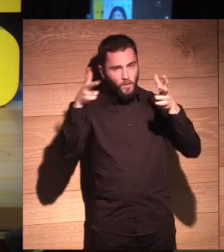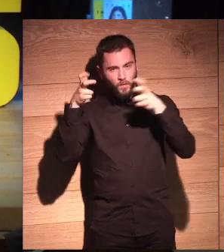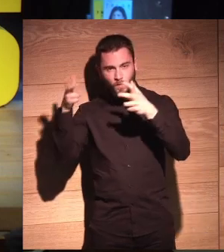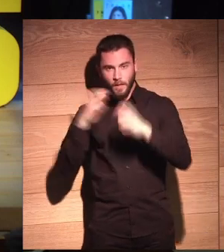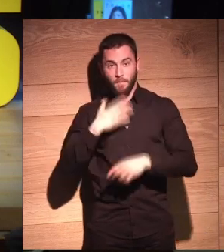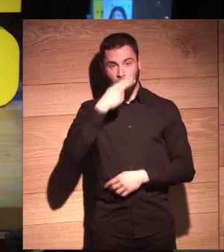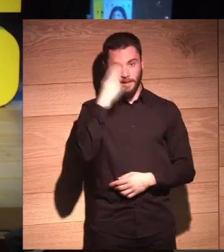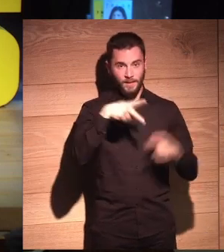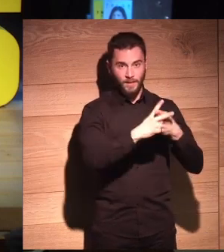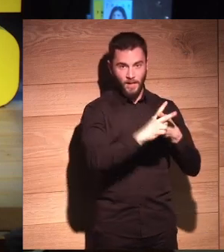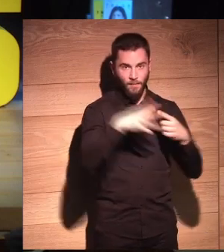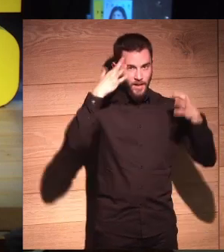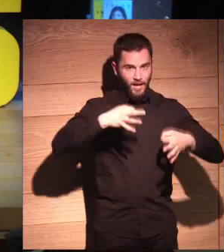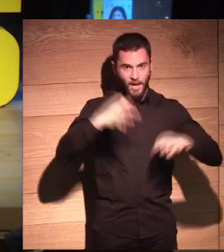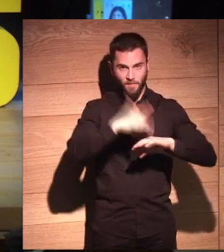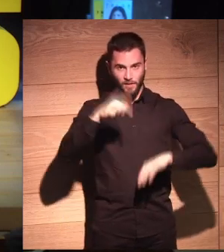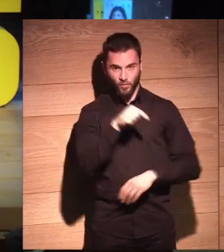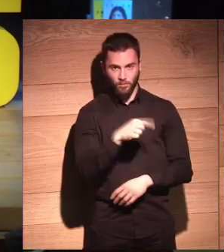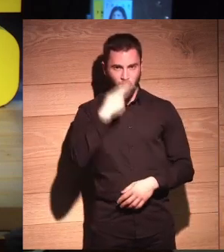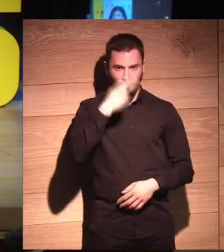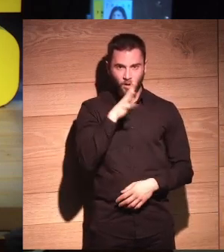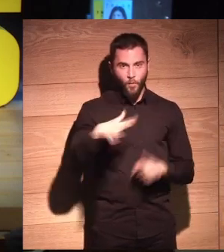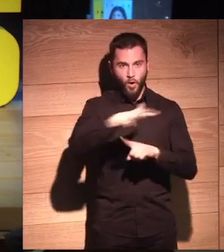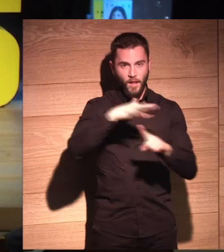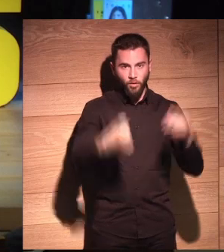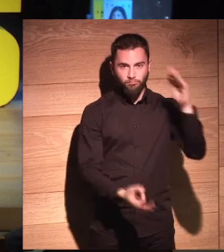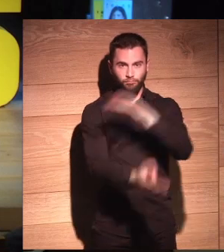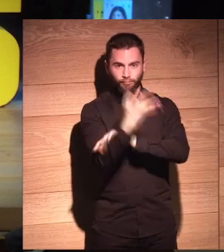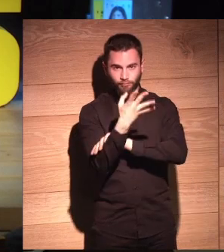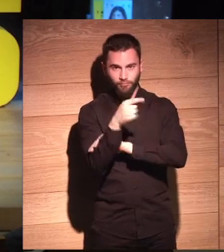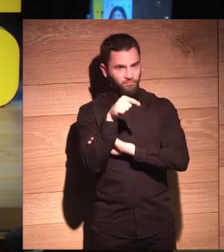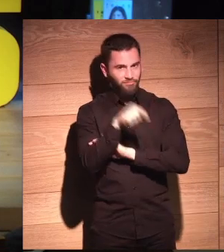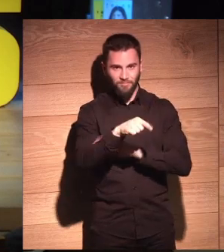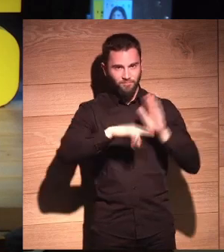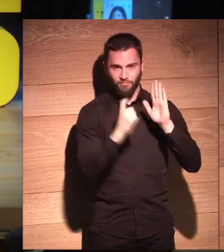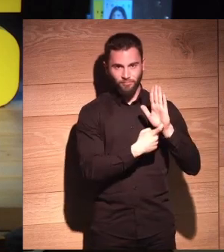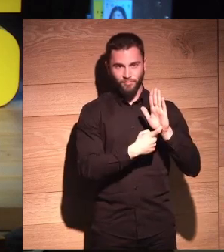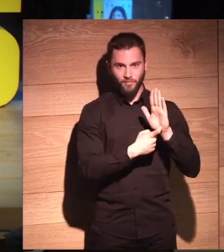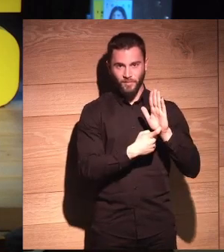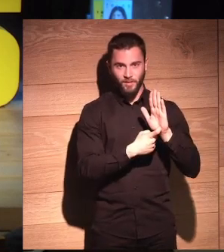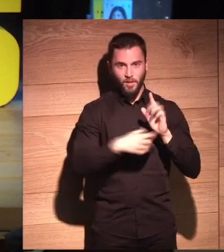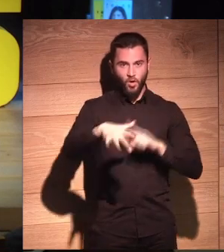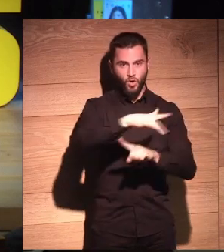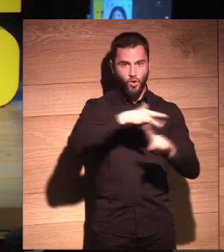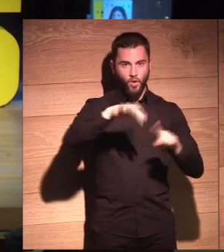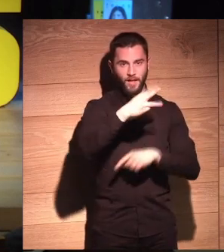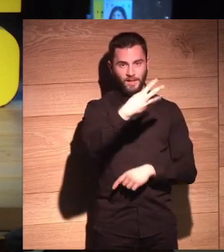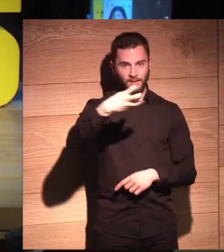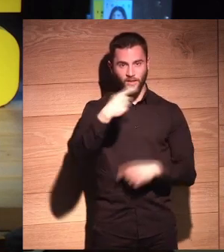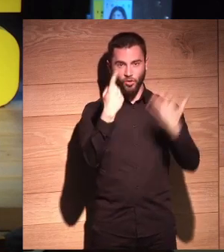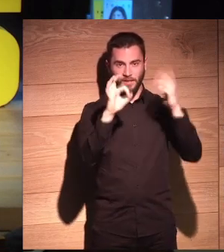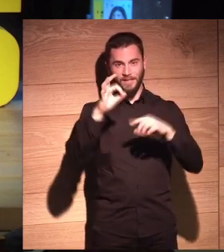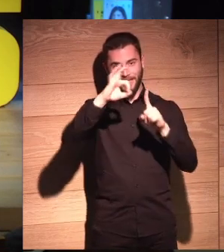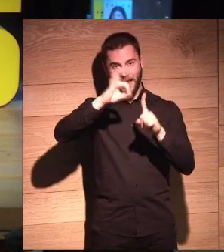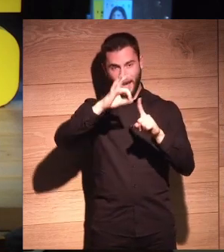la herramienta de la realidad virtual que crea un entorno totalmente inmersivo, nos rodea en 360